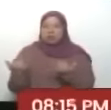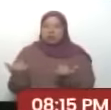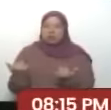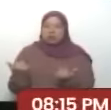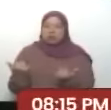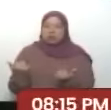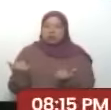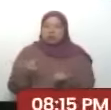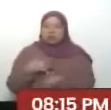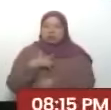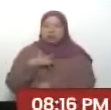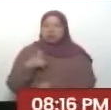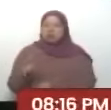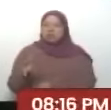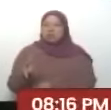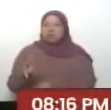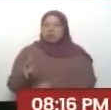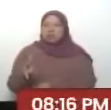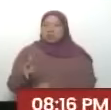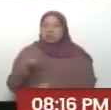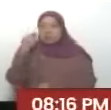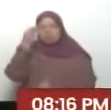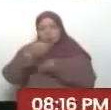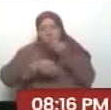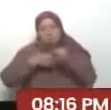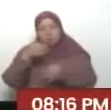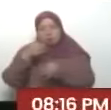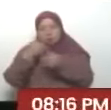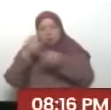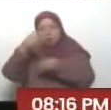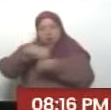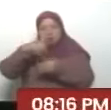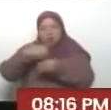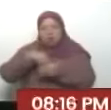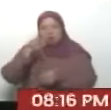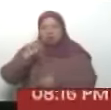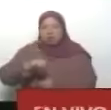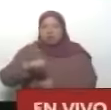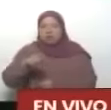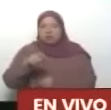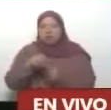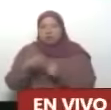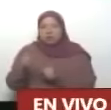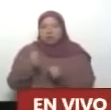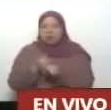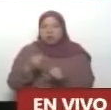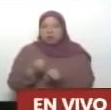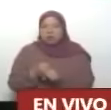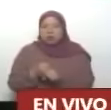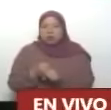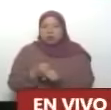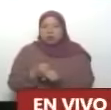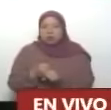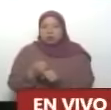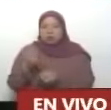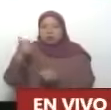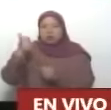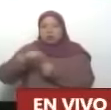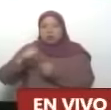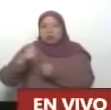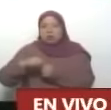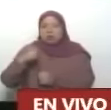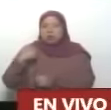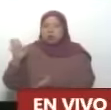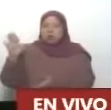Silita, eso es lo que me decía Cilia. Cuando yo explicaba la forma de votar, Cilia me decía, tú te alargas mucho. Y cuando estuve en Maracay hace una